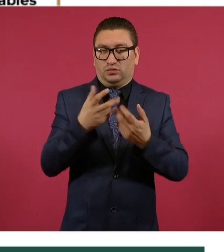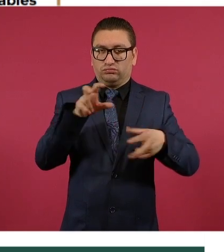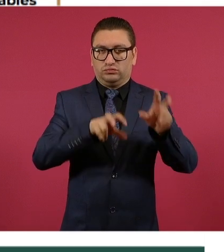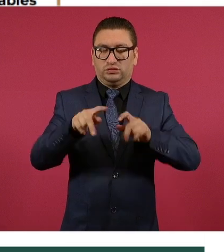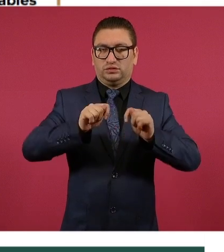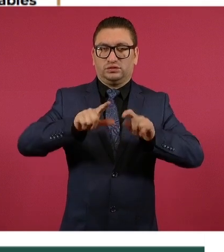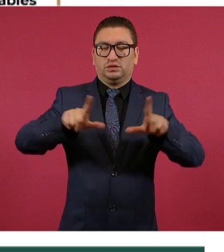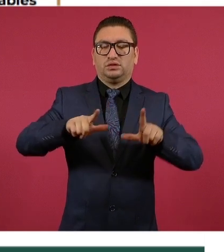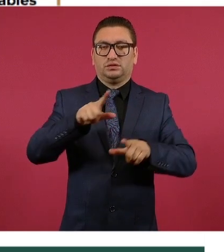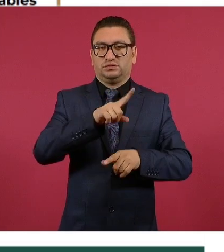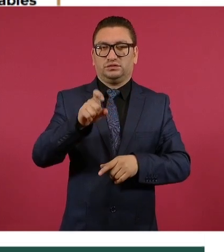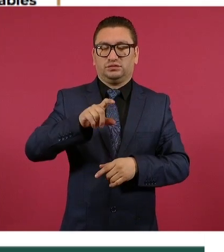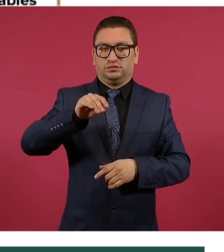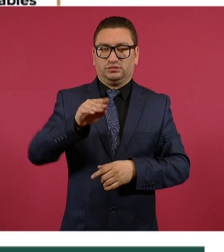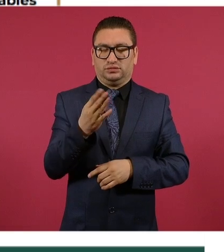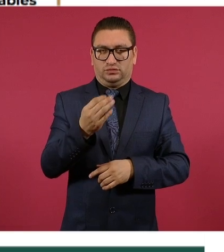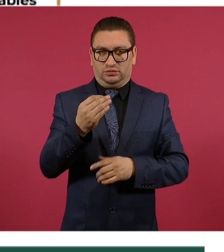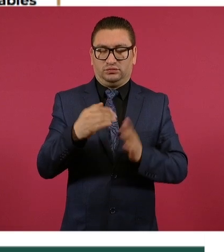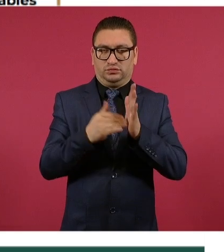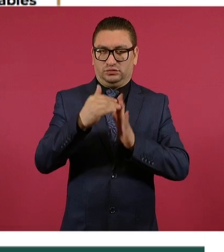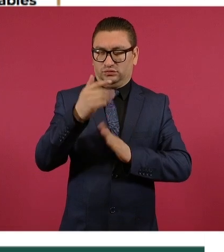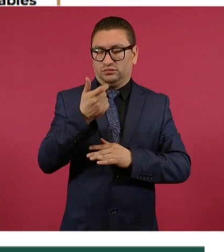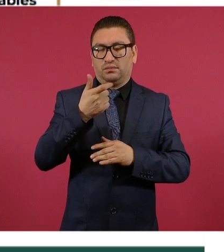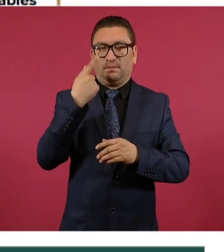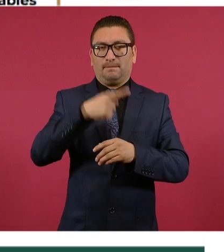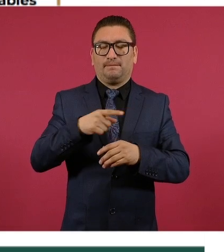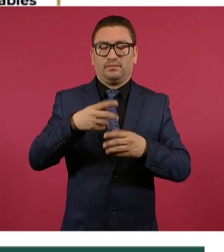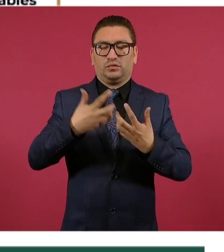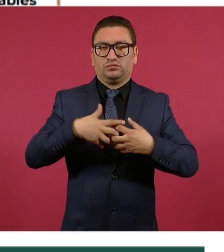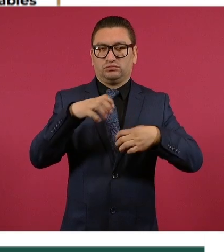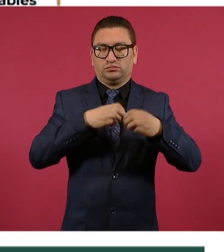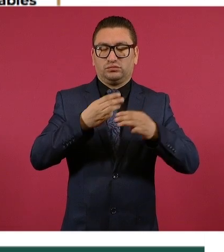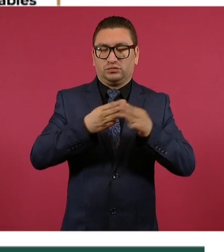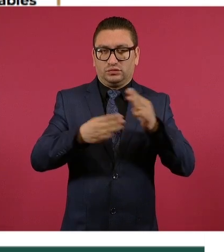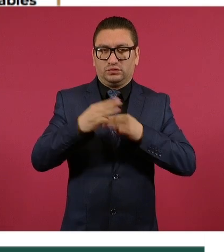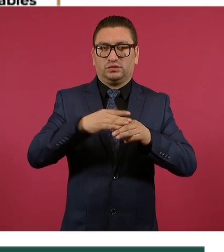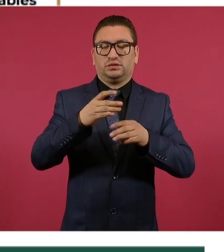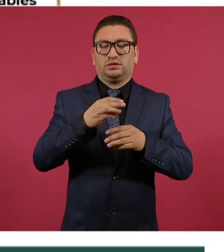de 199 millones de pesos en equipamiento en hospitales IMSS